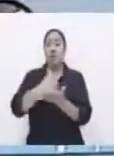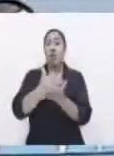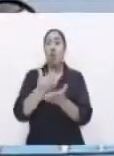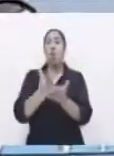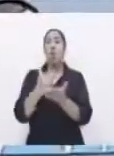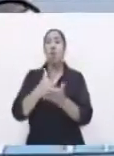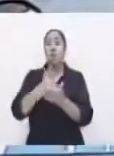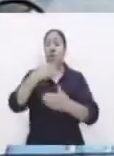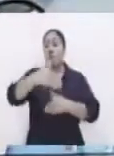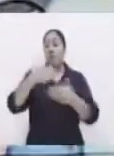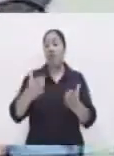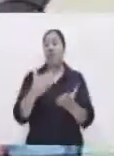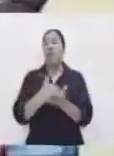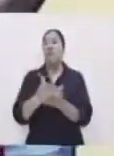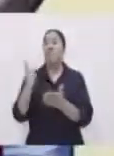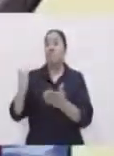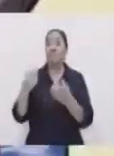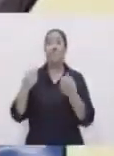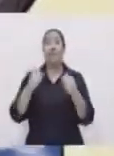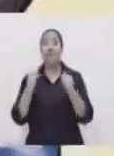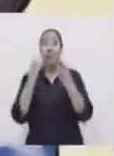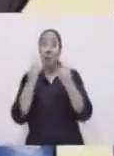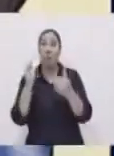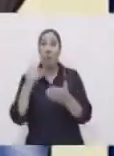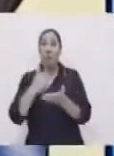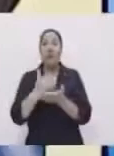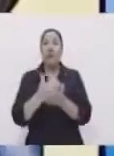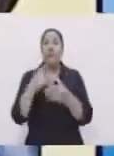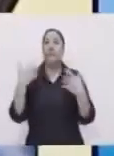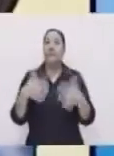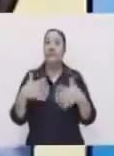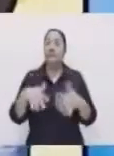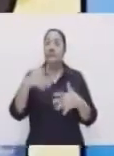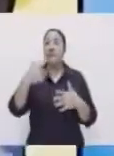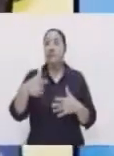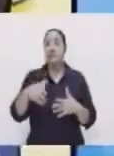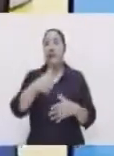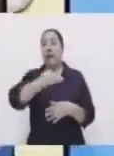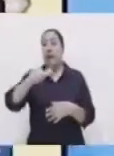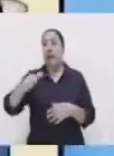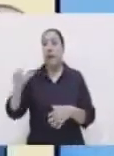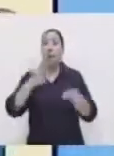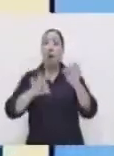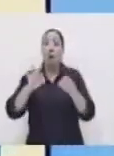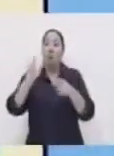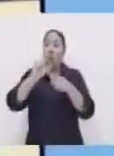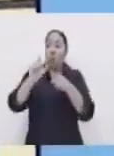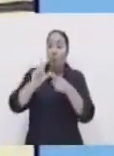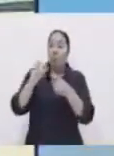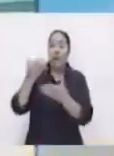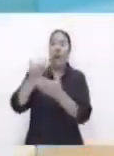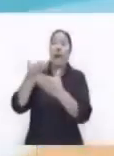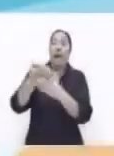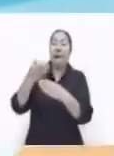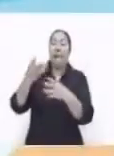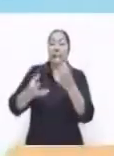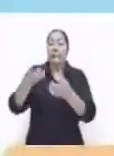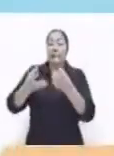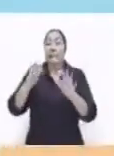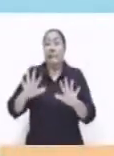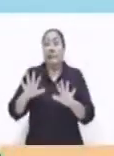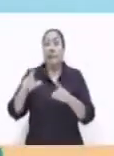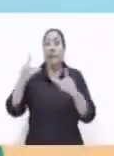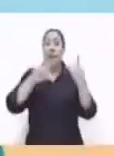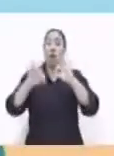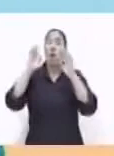cuando se está preparando la comida. También son frecuentes las que se producen con líquidos u objetos calientes. Exponerse al